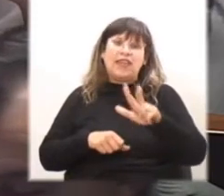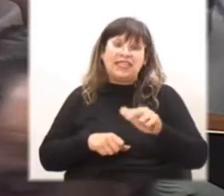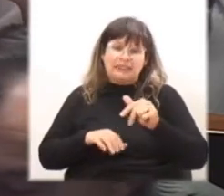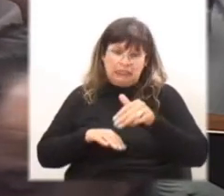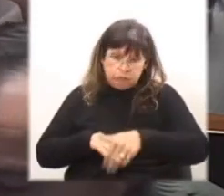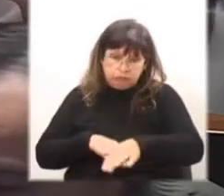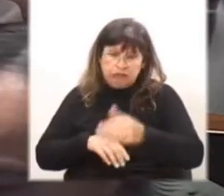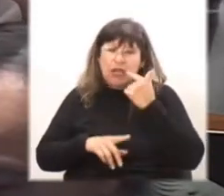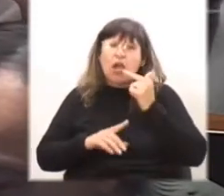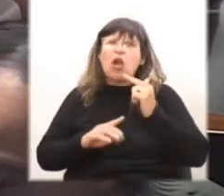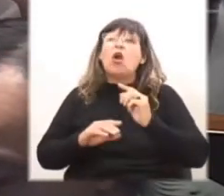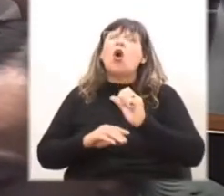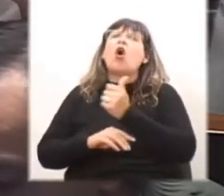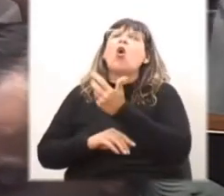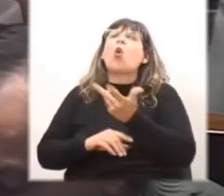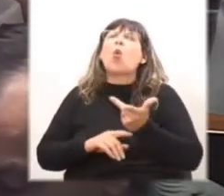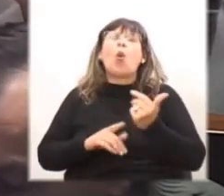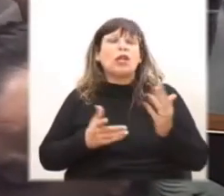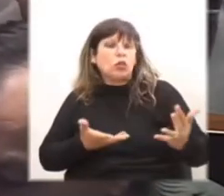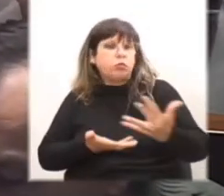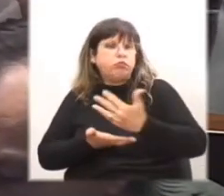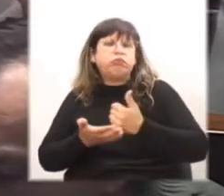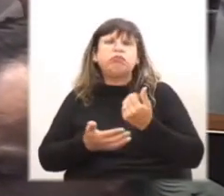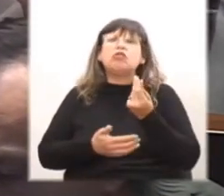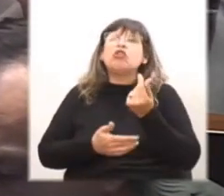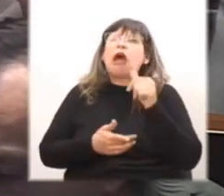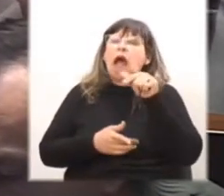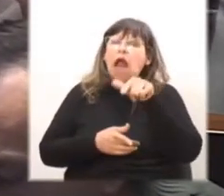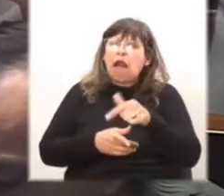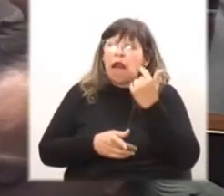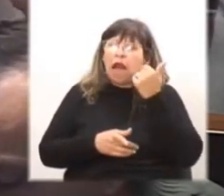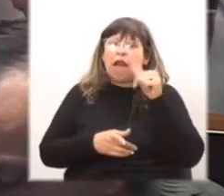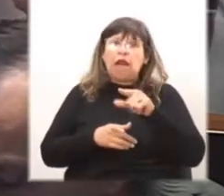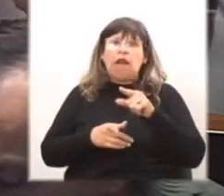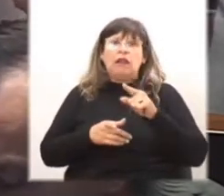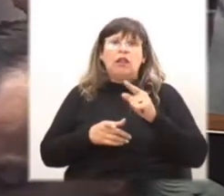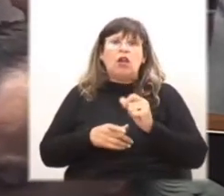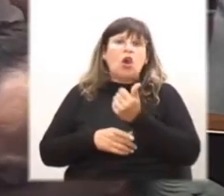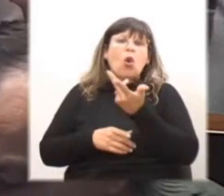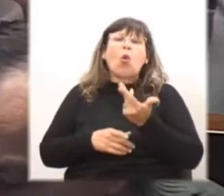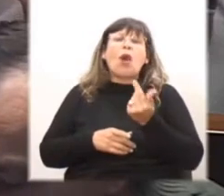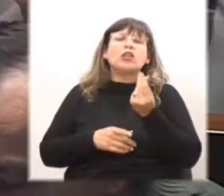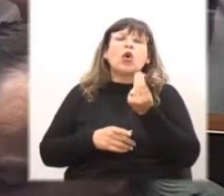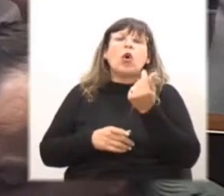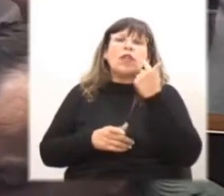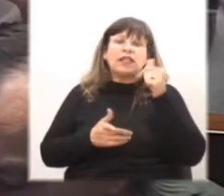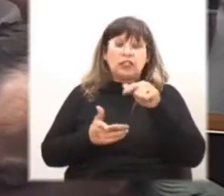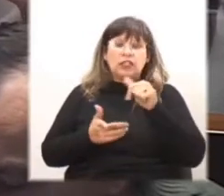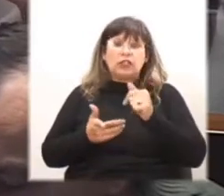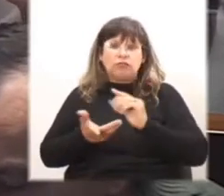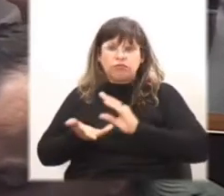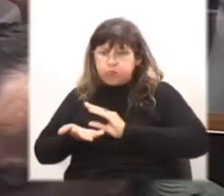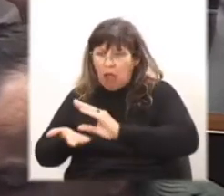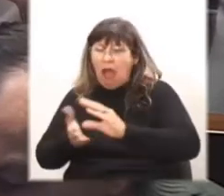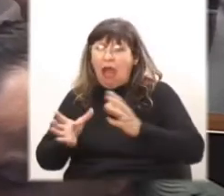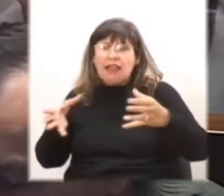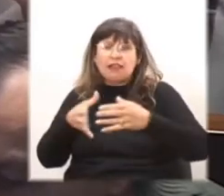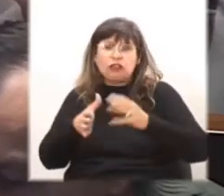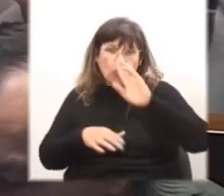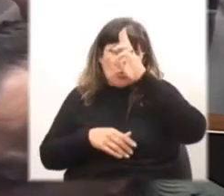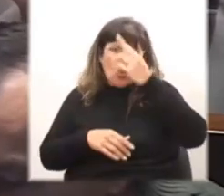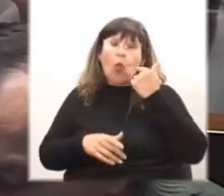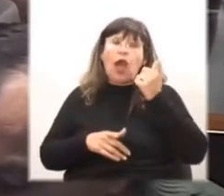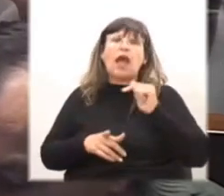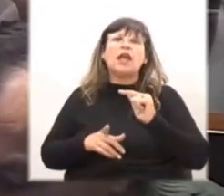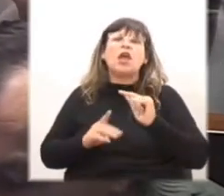total se recaudó por ese concepto? ¿Cuánto dinero de esa recaudación le correspondió a la delegación de Uruguay? ¿Cuál